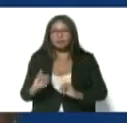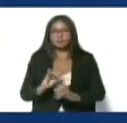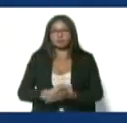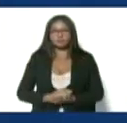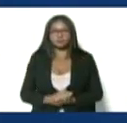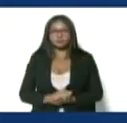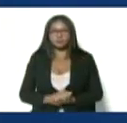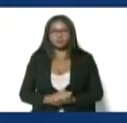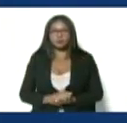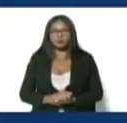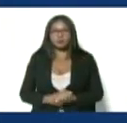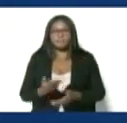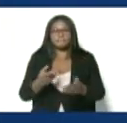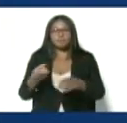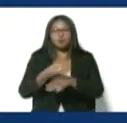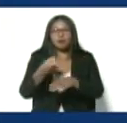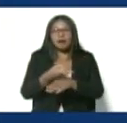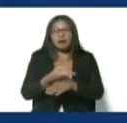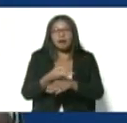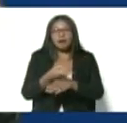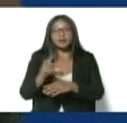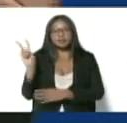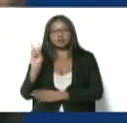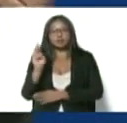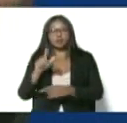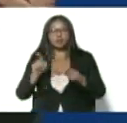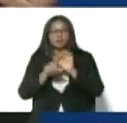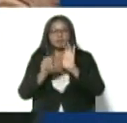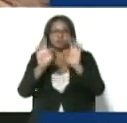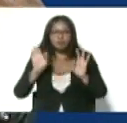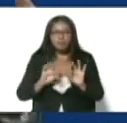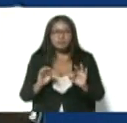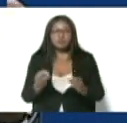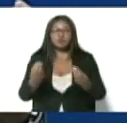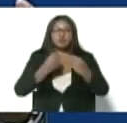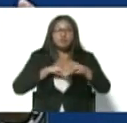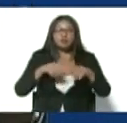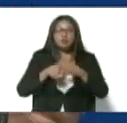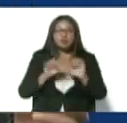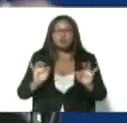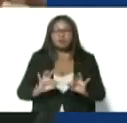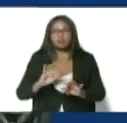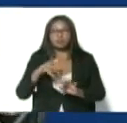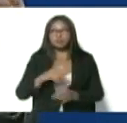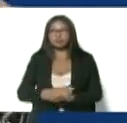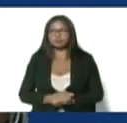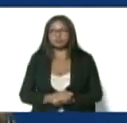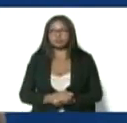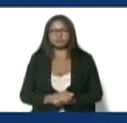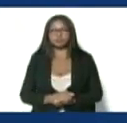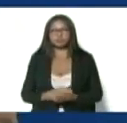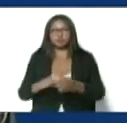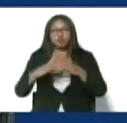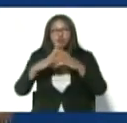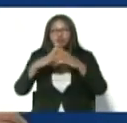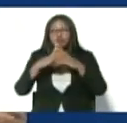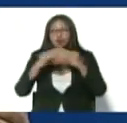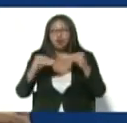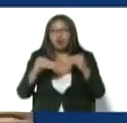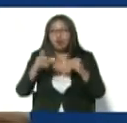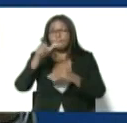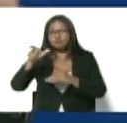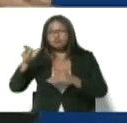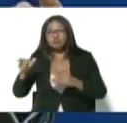sacar a venezuela del convenio con la dea incluso hay connotaciones de que todos los funcionarios que